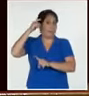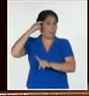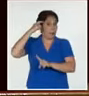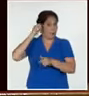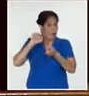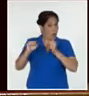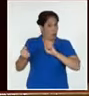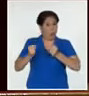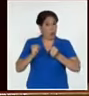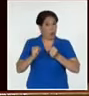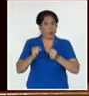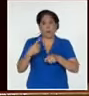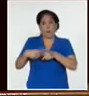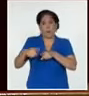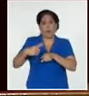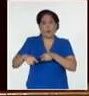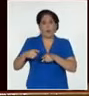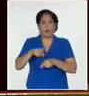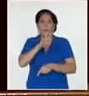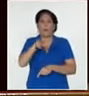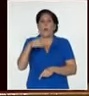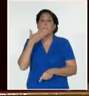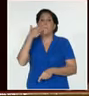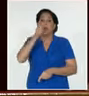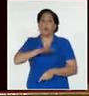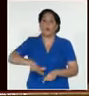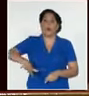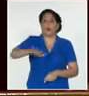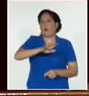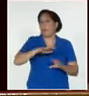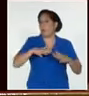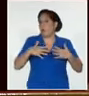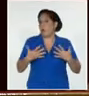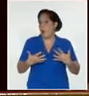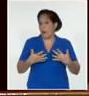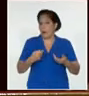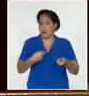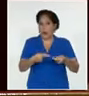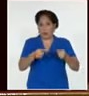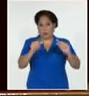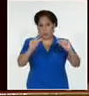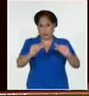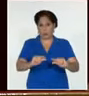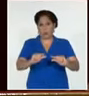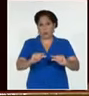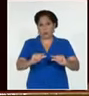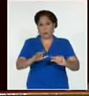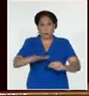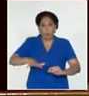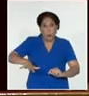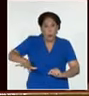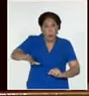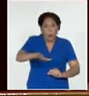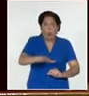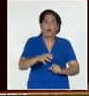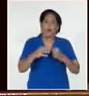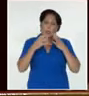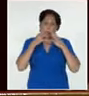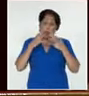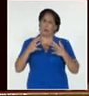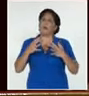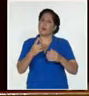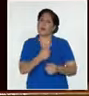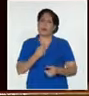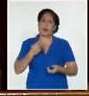ahorrativa, la búsqueda del beneficio de toda la sociedad con el menor gasto posible. Todo eso cuesta nada